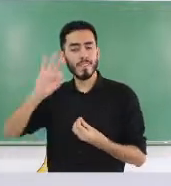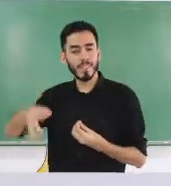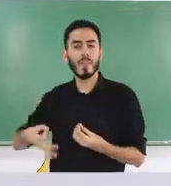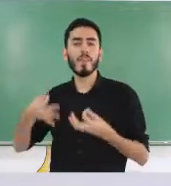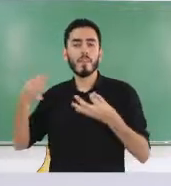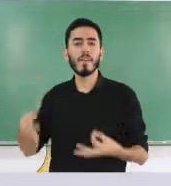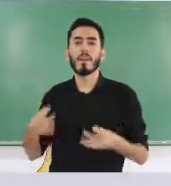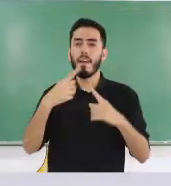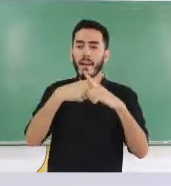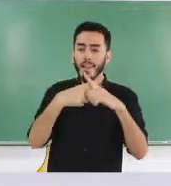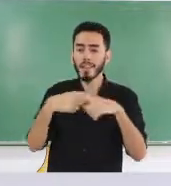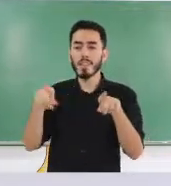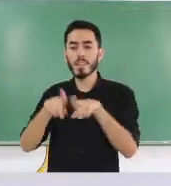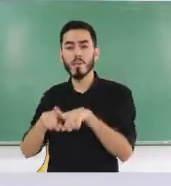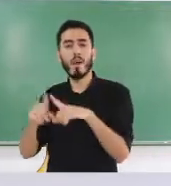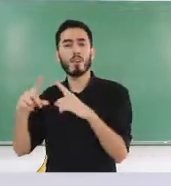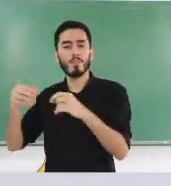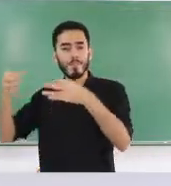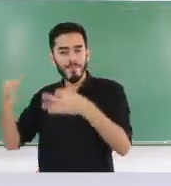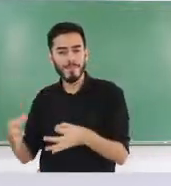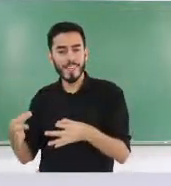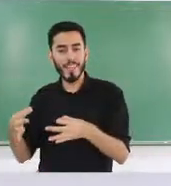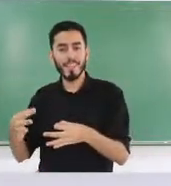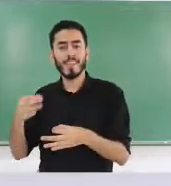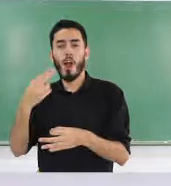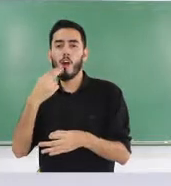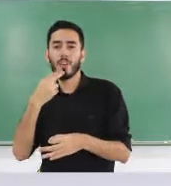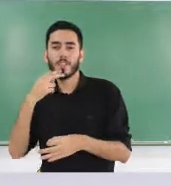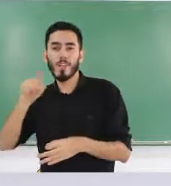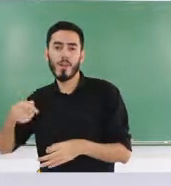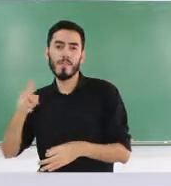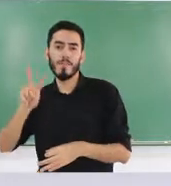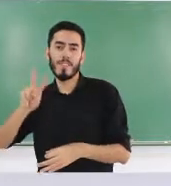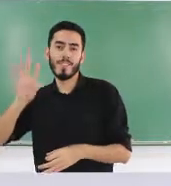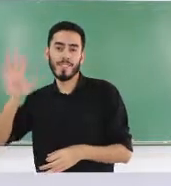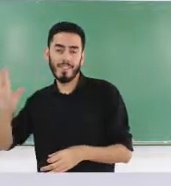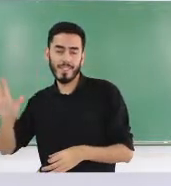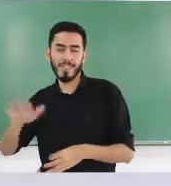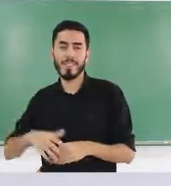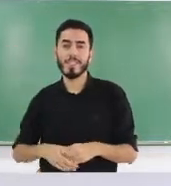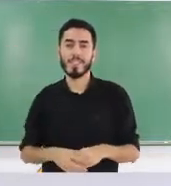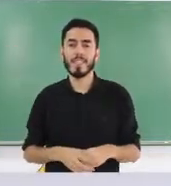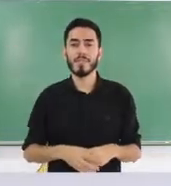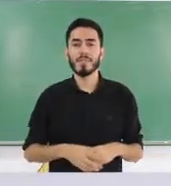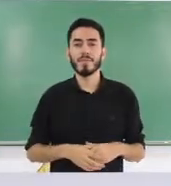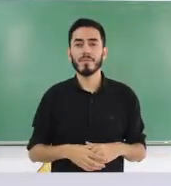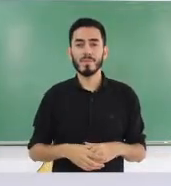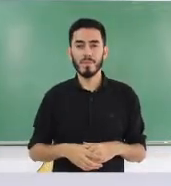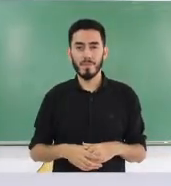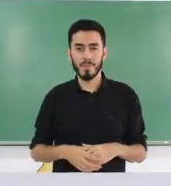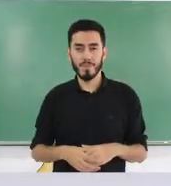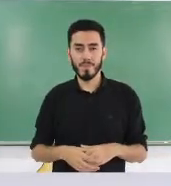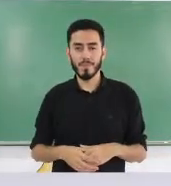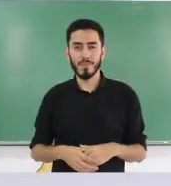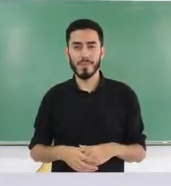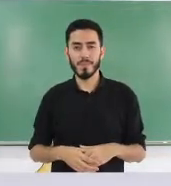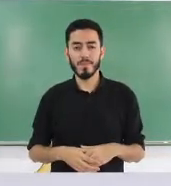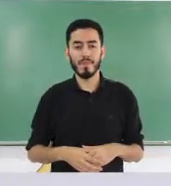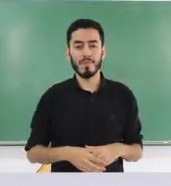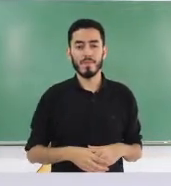Del segmento desconocido. En este caso, X, ¿sí? Igual a 11